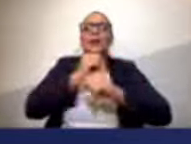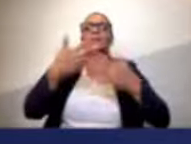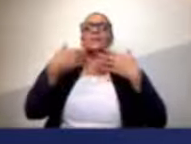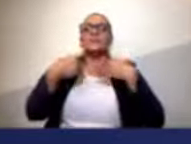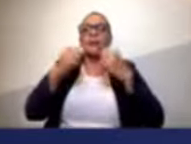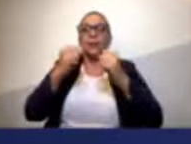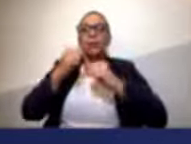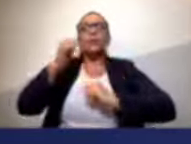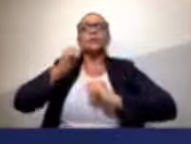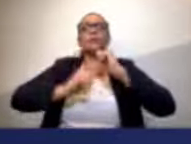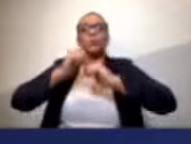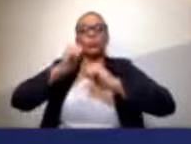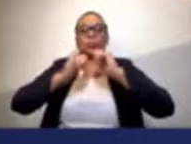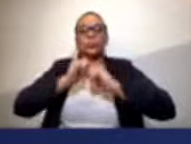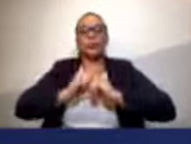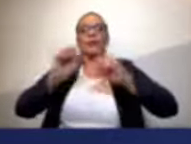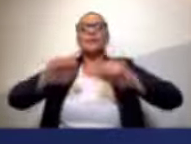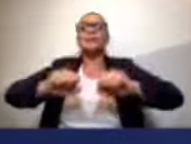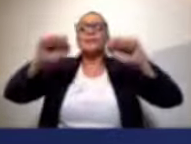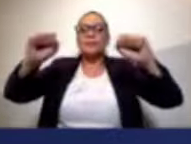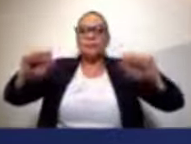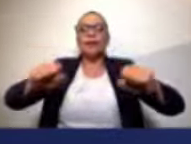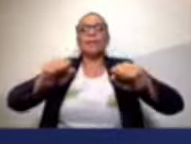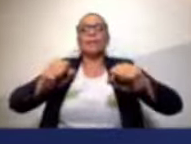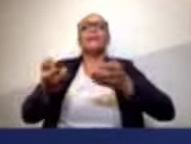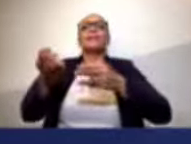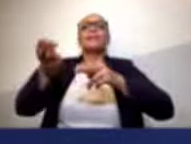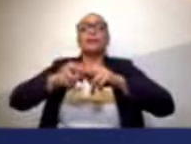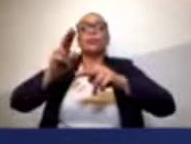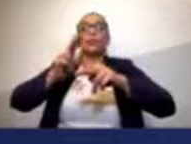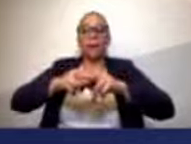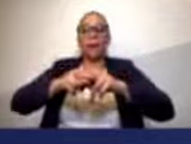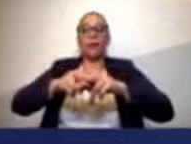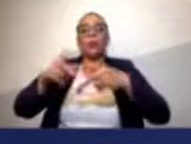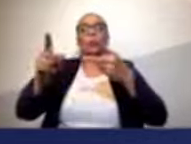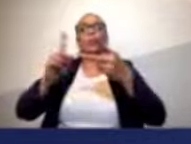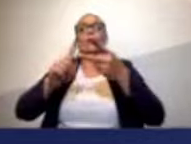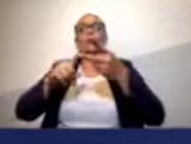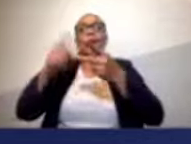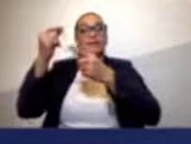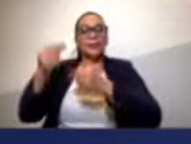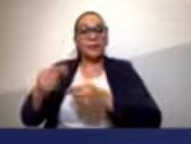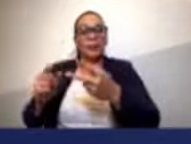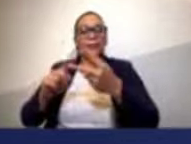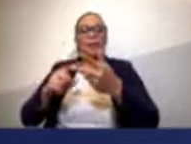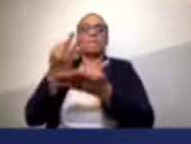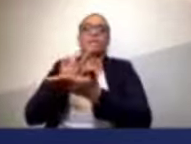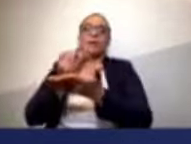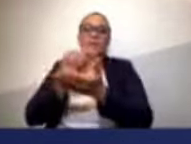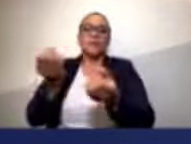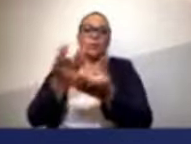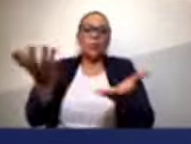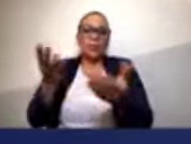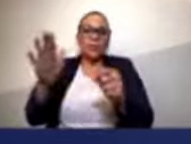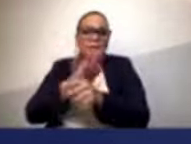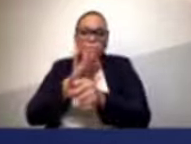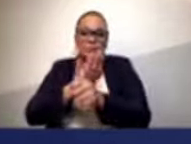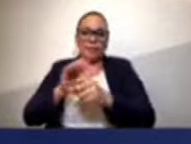salud estructural al sistema tributario y hacendario y de finanzas públicas de una manera